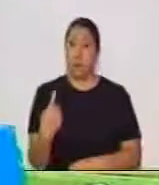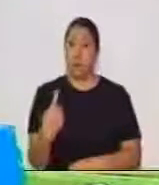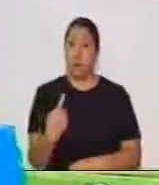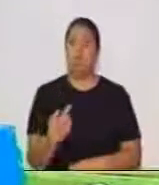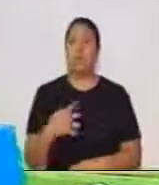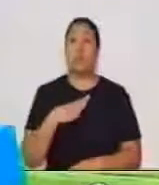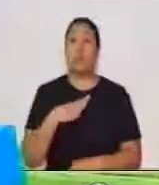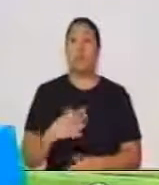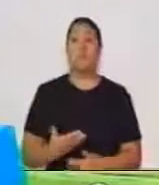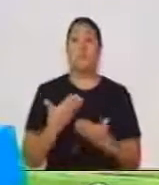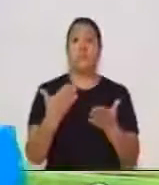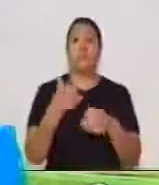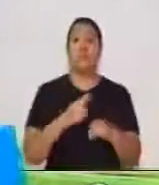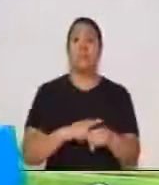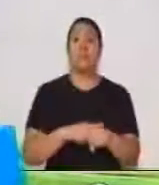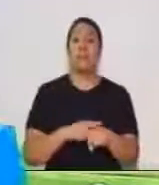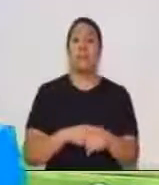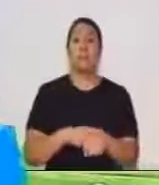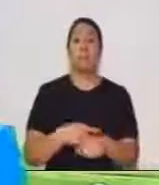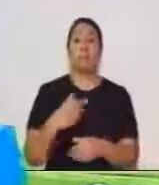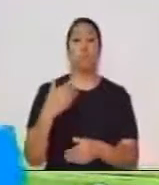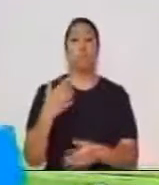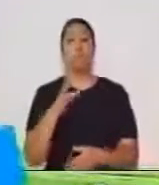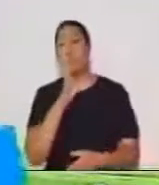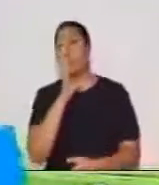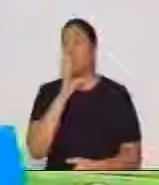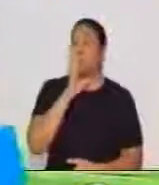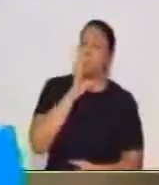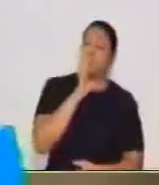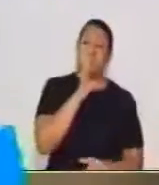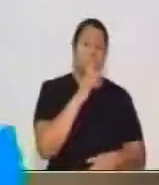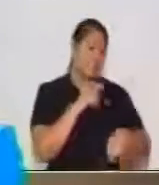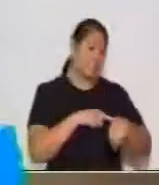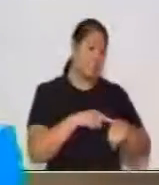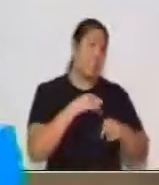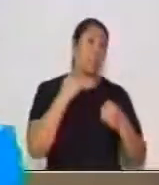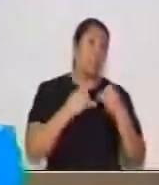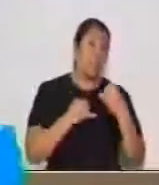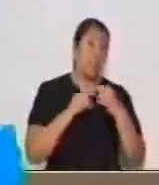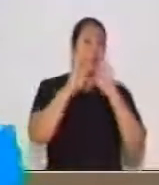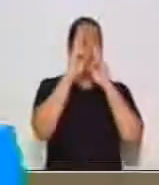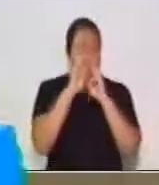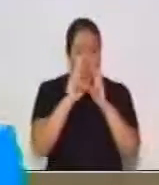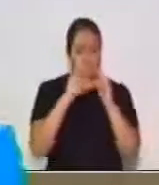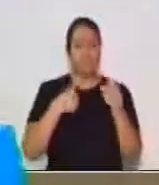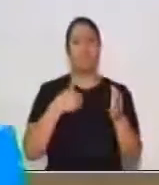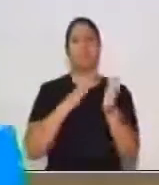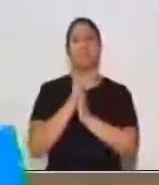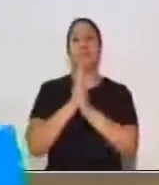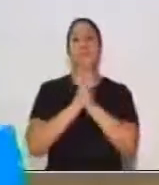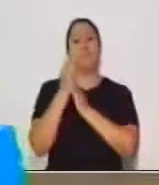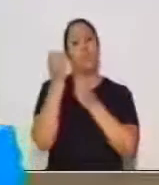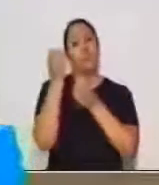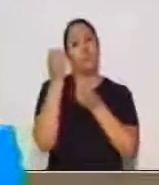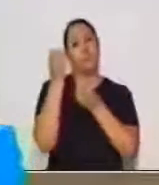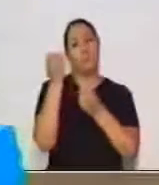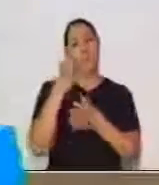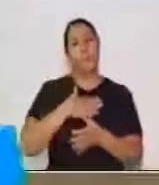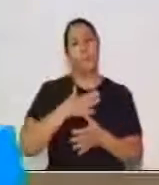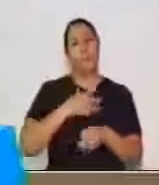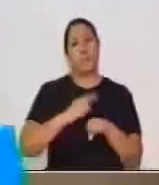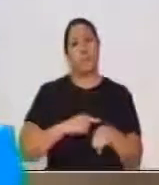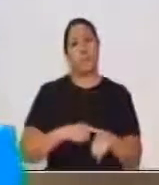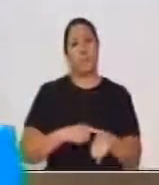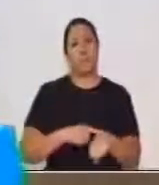un tiempo específico, pues tienen que respetarlo y aprovechar su turno. Tiene un objetivo específico en la mesa